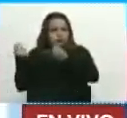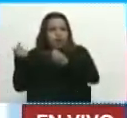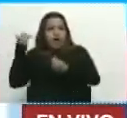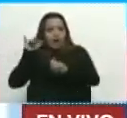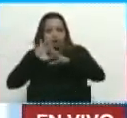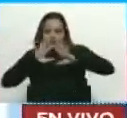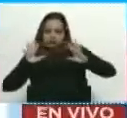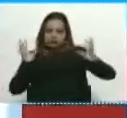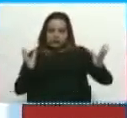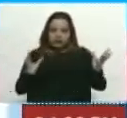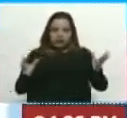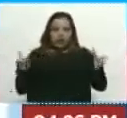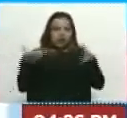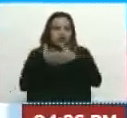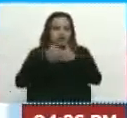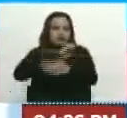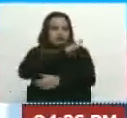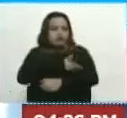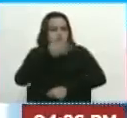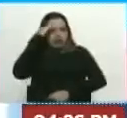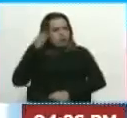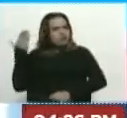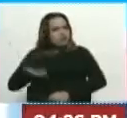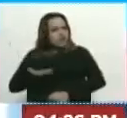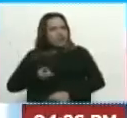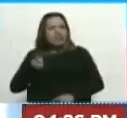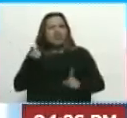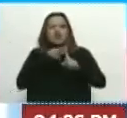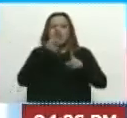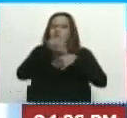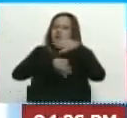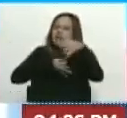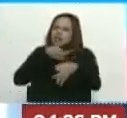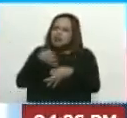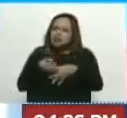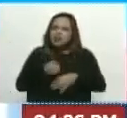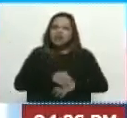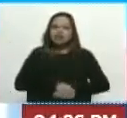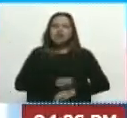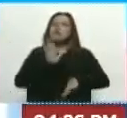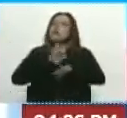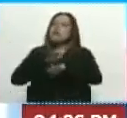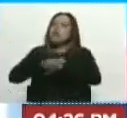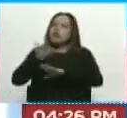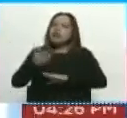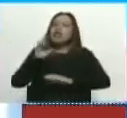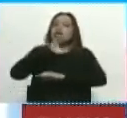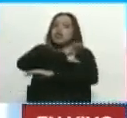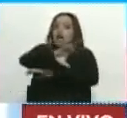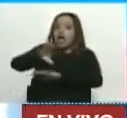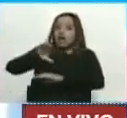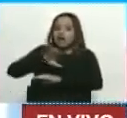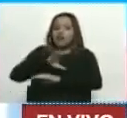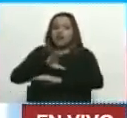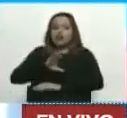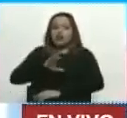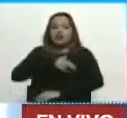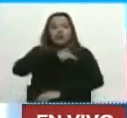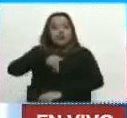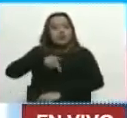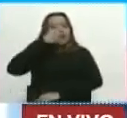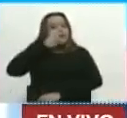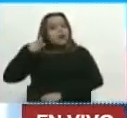militares significativas. Y creo que una de las explicaciones es que el Caribe somos